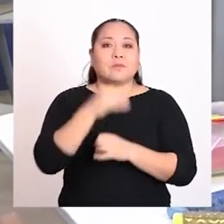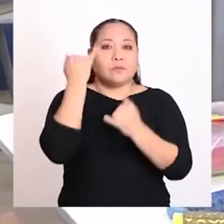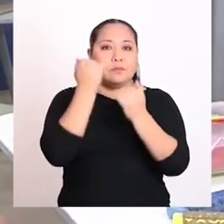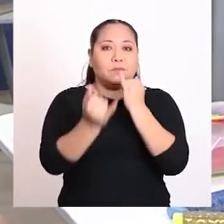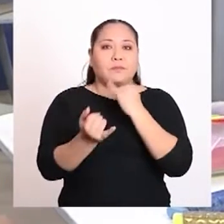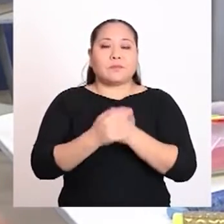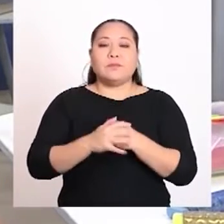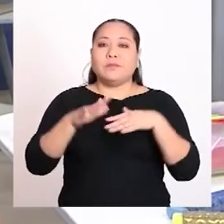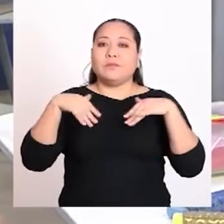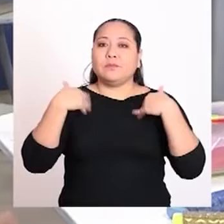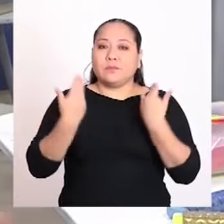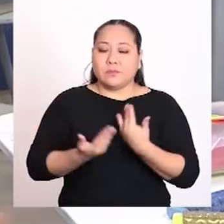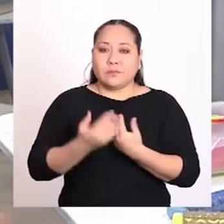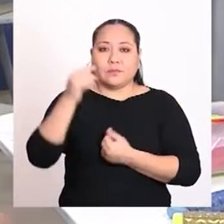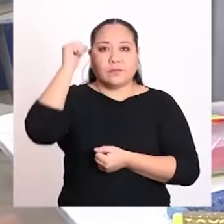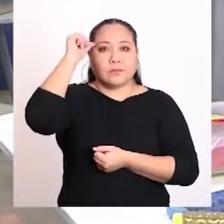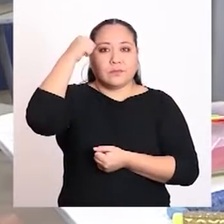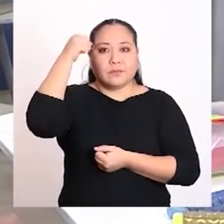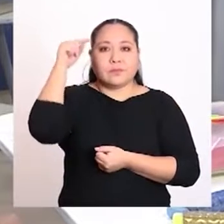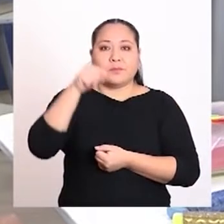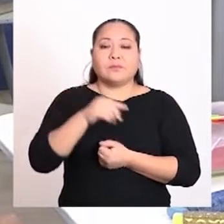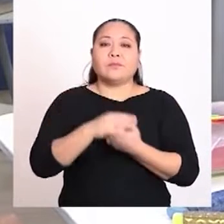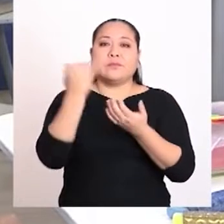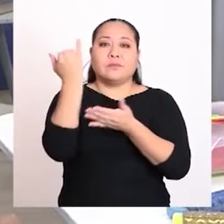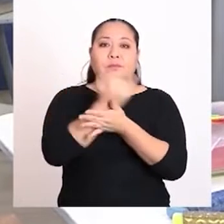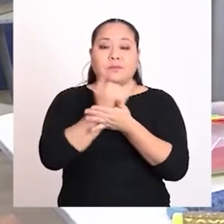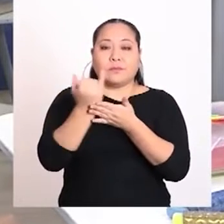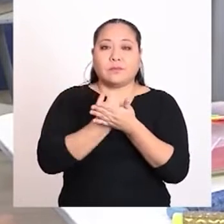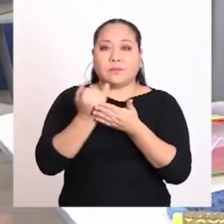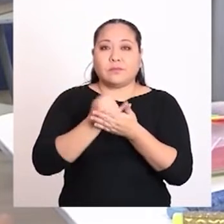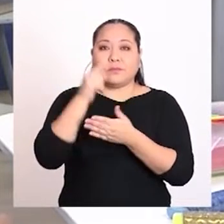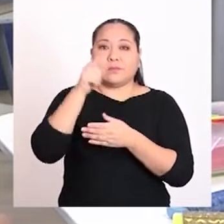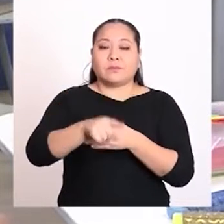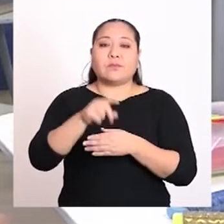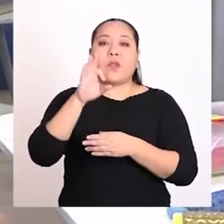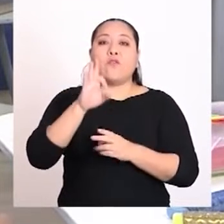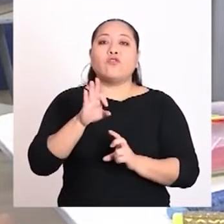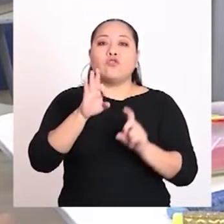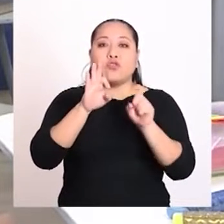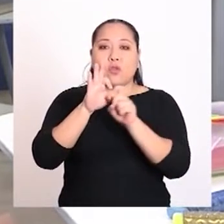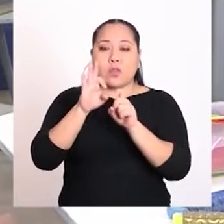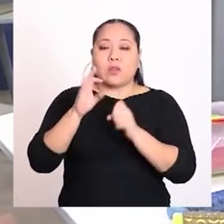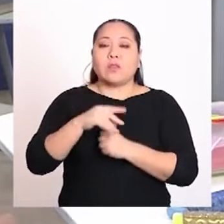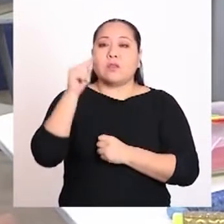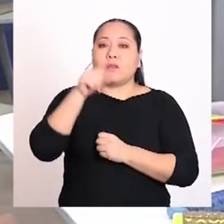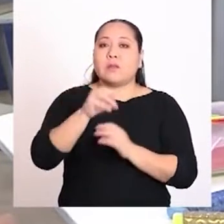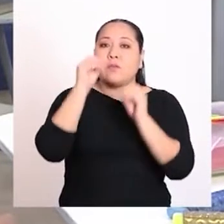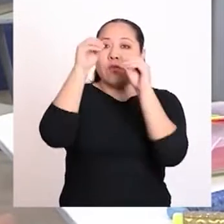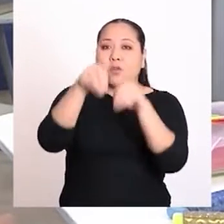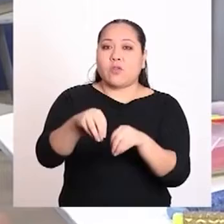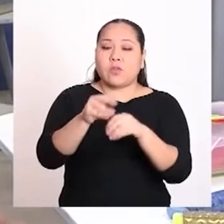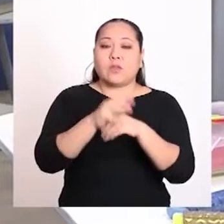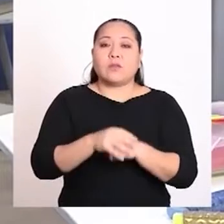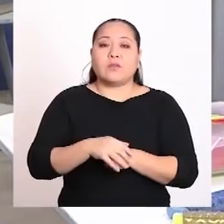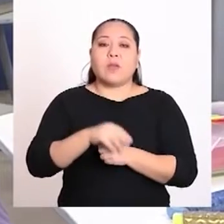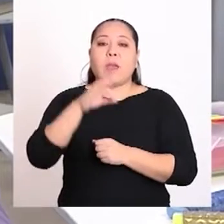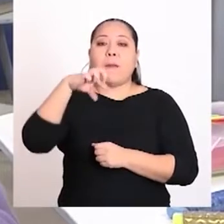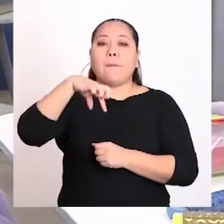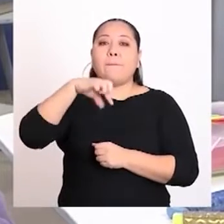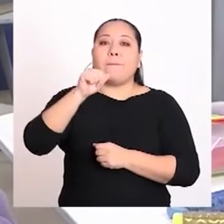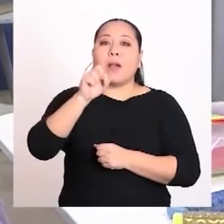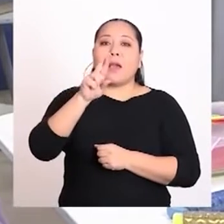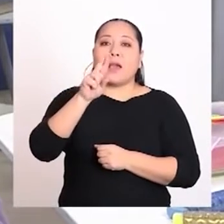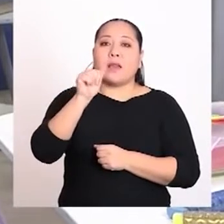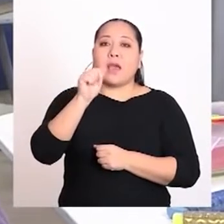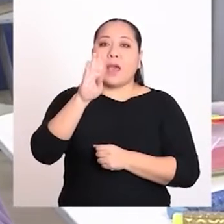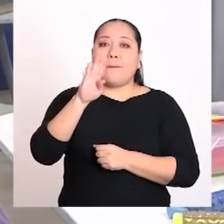Por último, podemos recordar que la gráfica de una función cuadrática se denomina